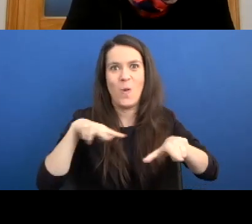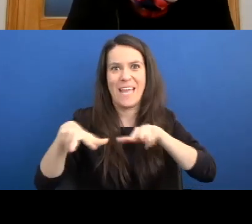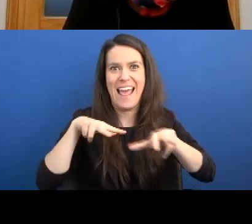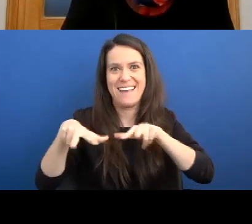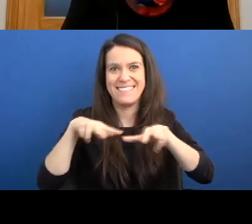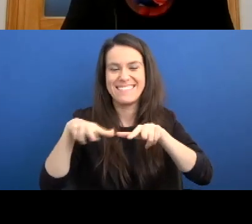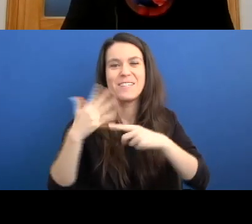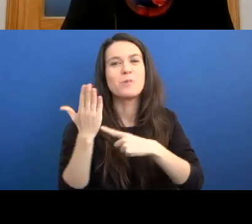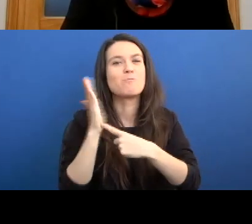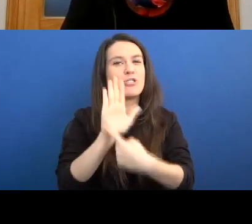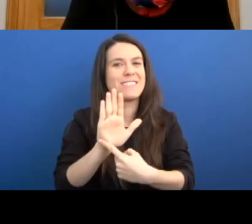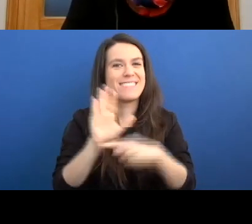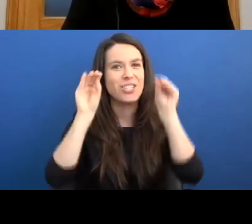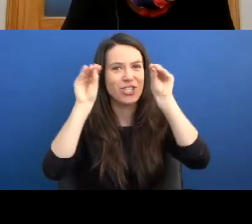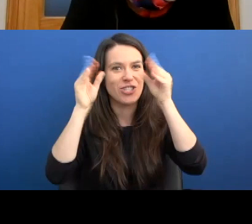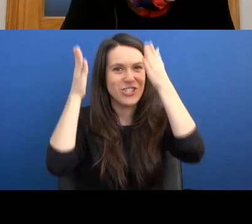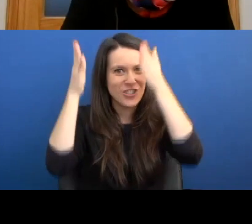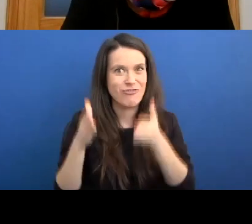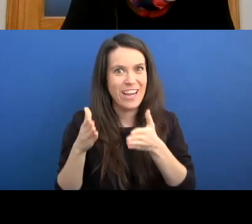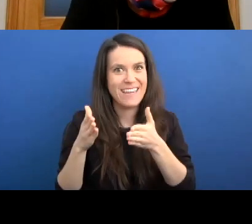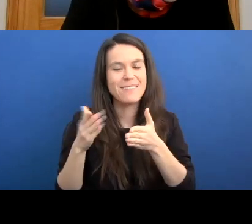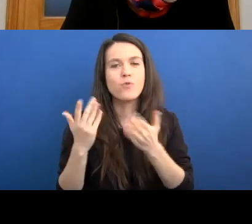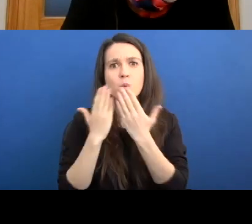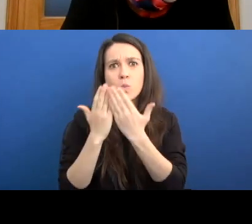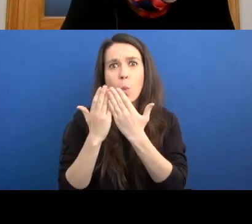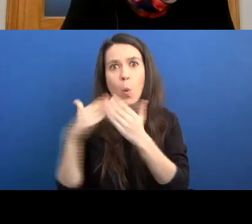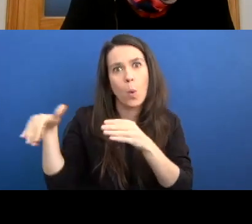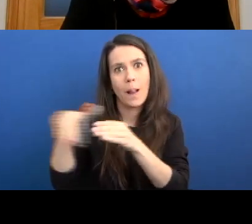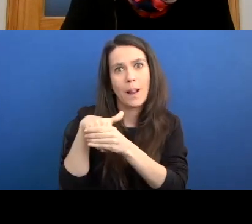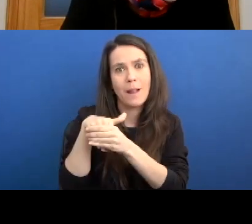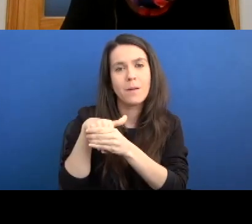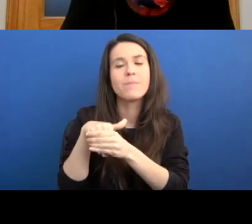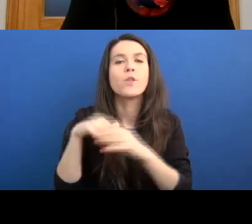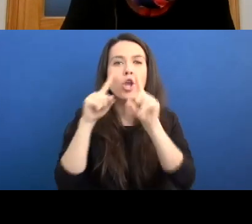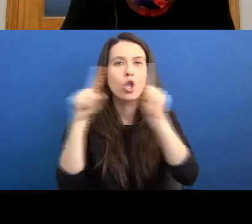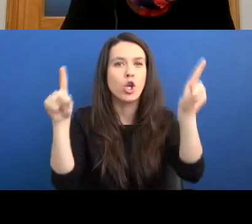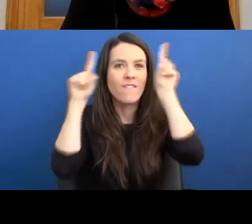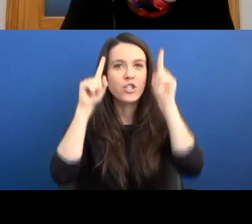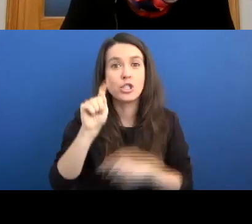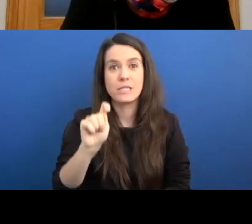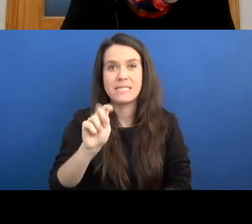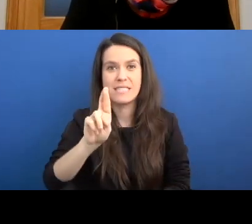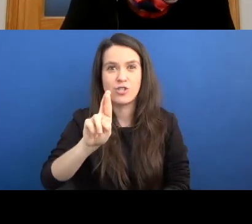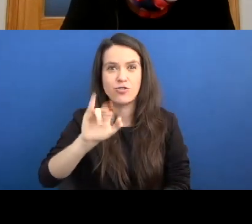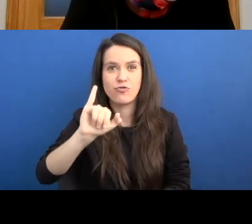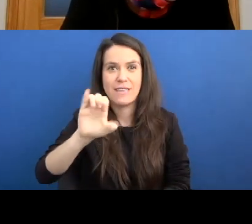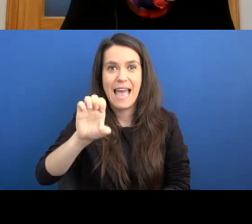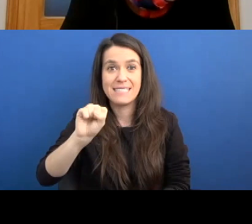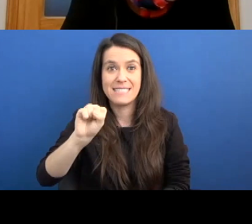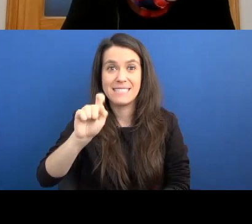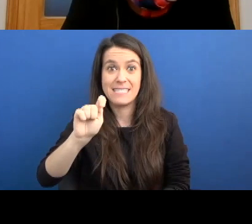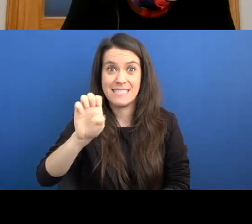presentación de uno de nuestros formadores de nuestras escuelas participantes de la Universidad de Trieste,